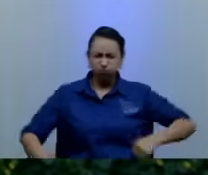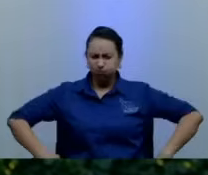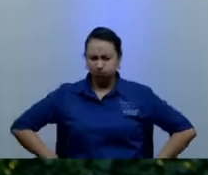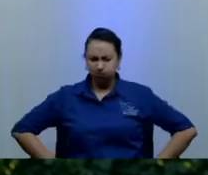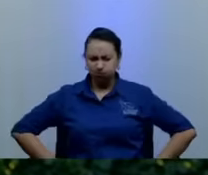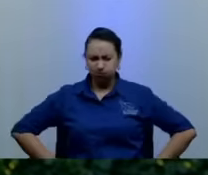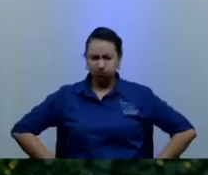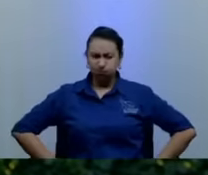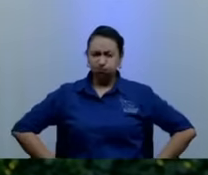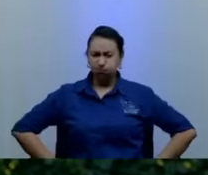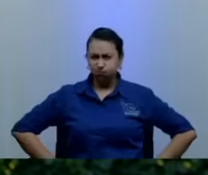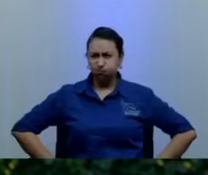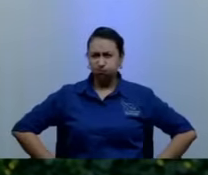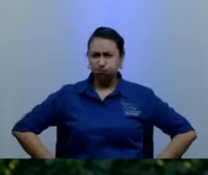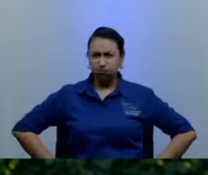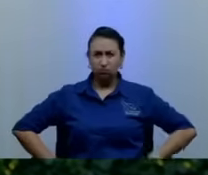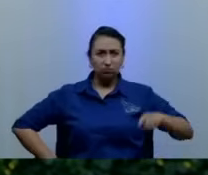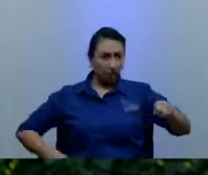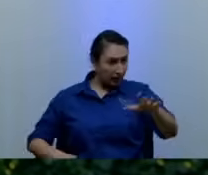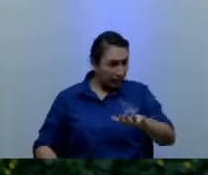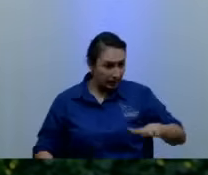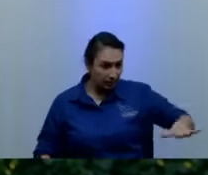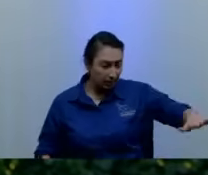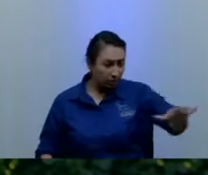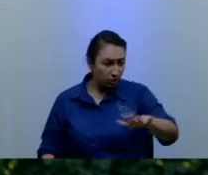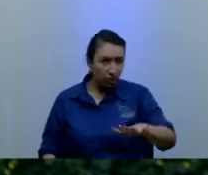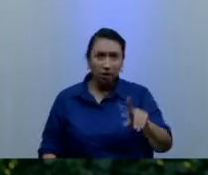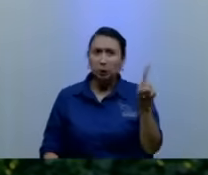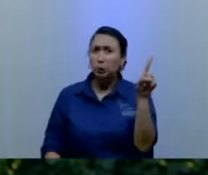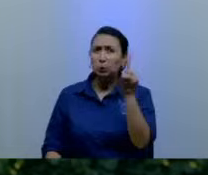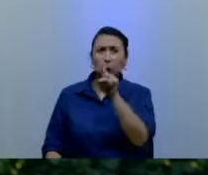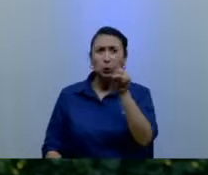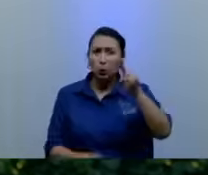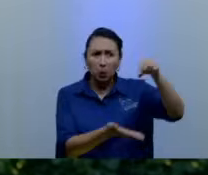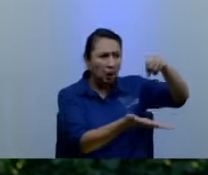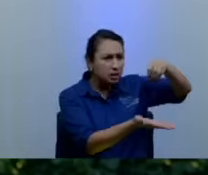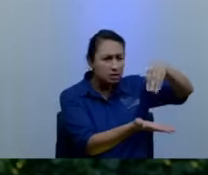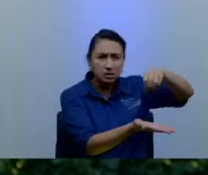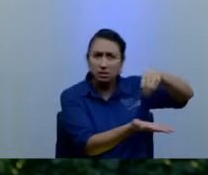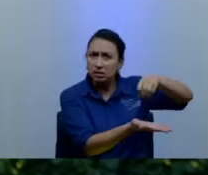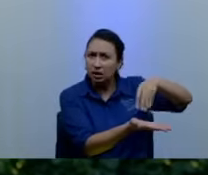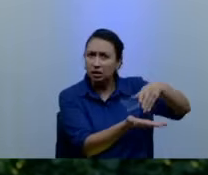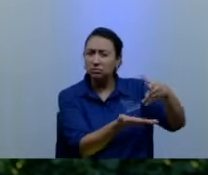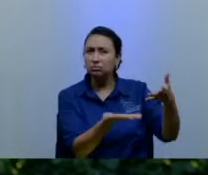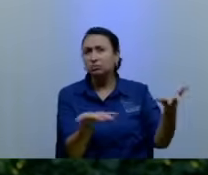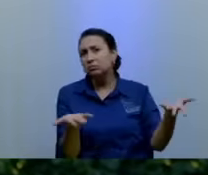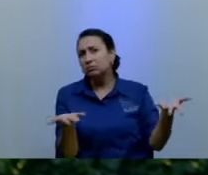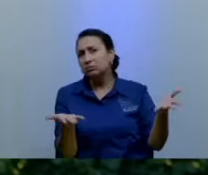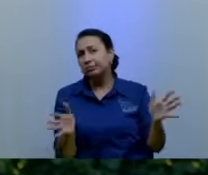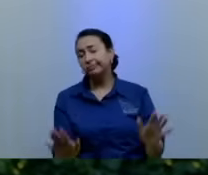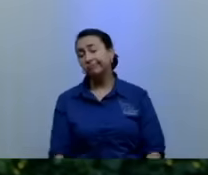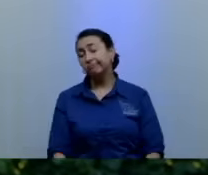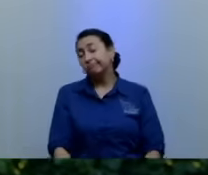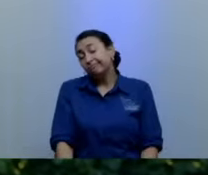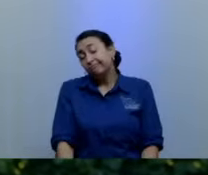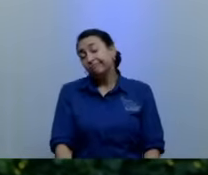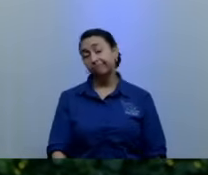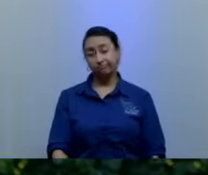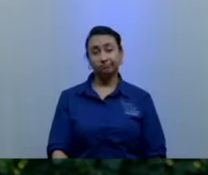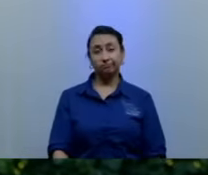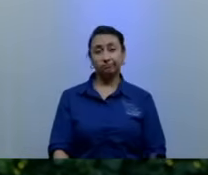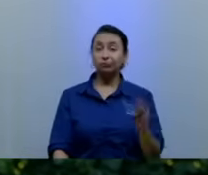O sea, los legisladores de ese país, para proteger la salud de los